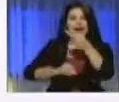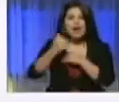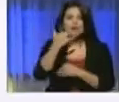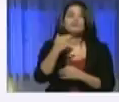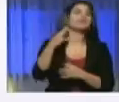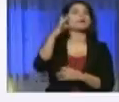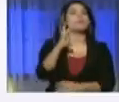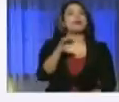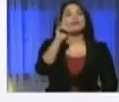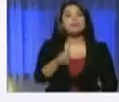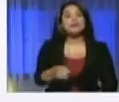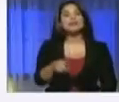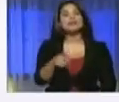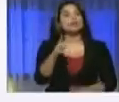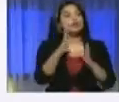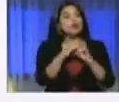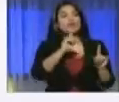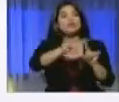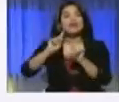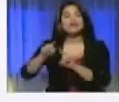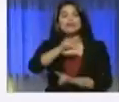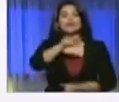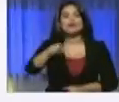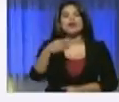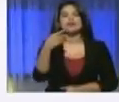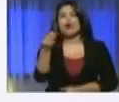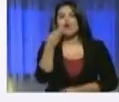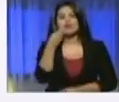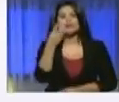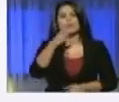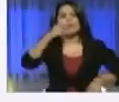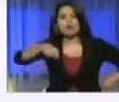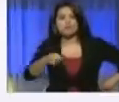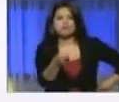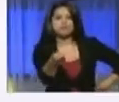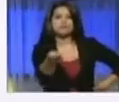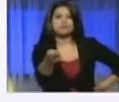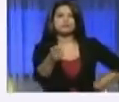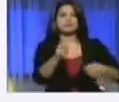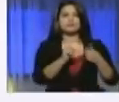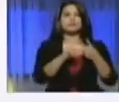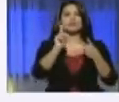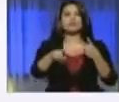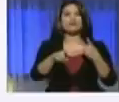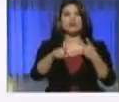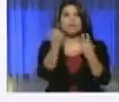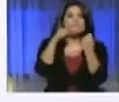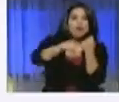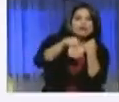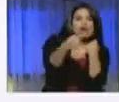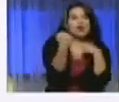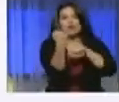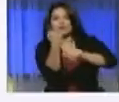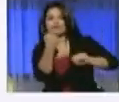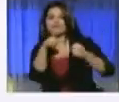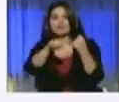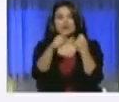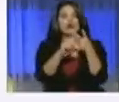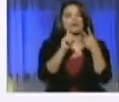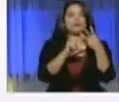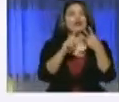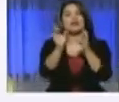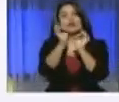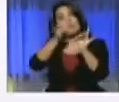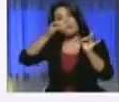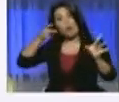muchachos, todos los esgrimistas, los boxeadores, los tiradores de arco, los nadadores,